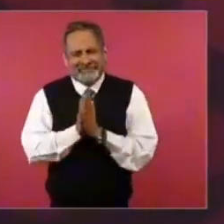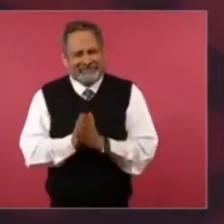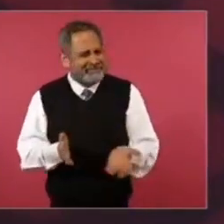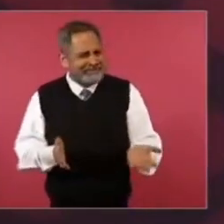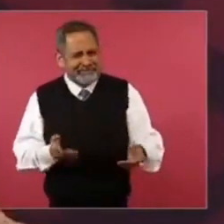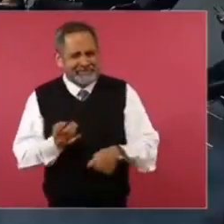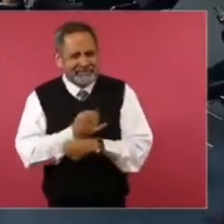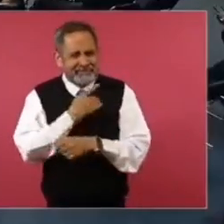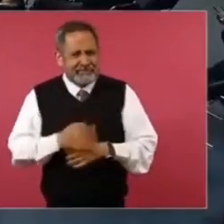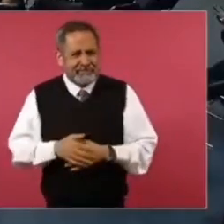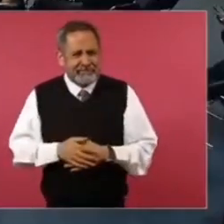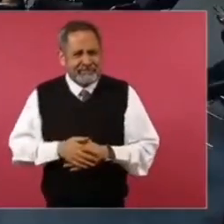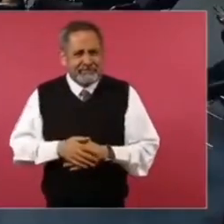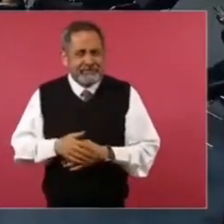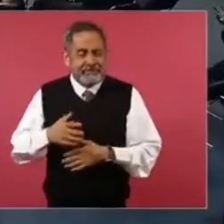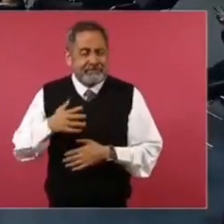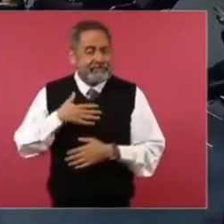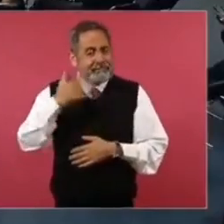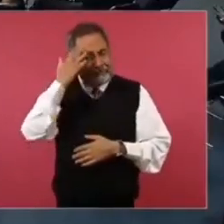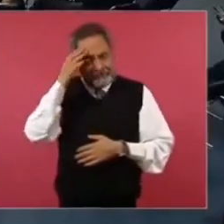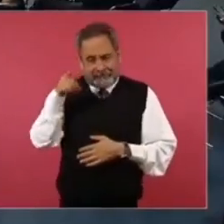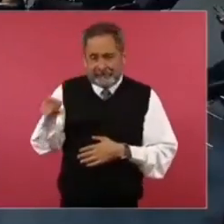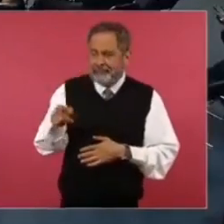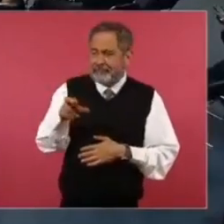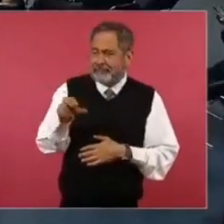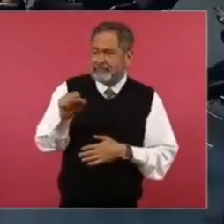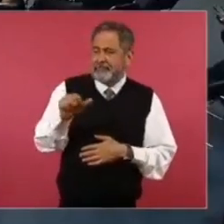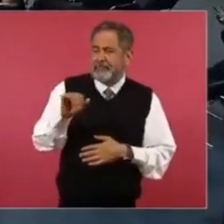Imagínense, yo conocí a Rosa Isela